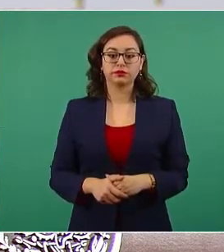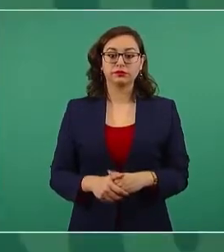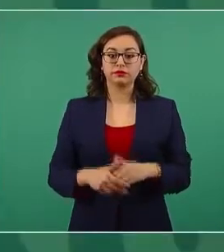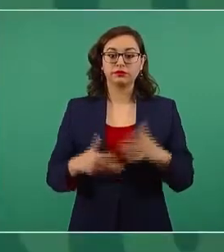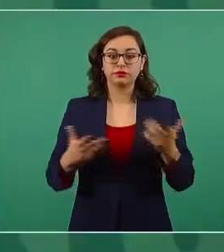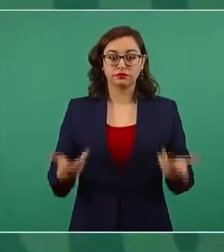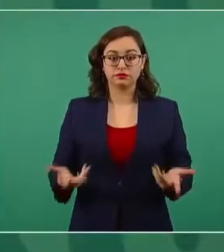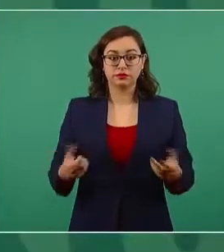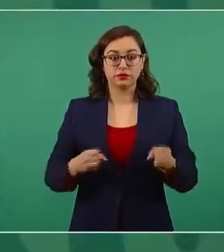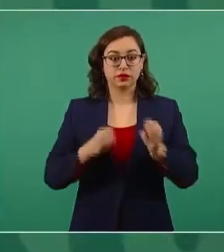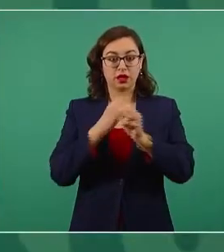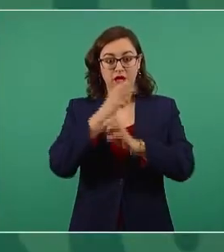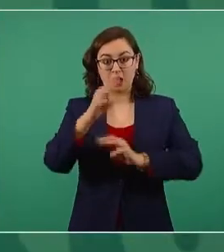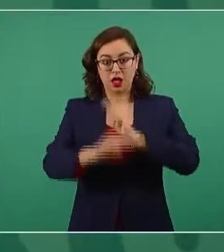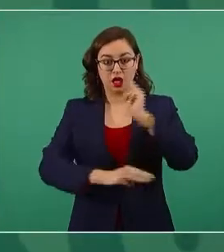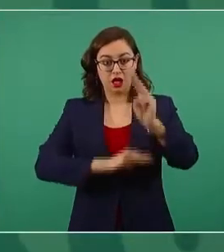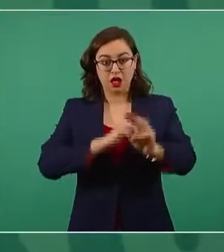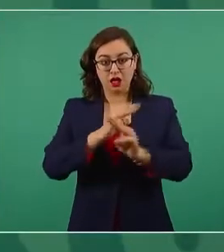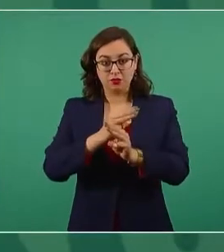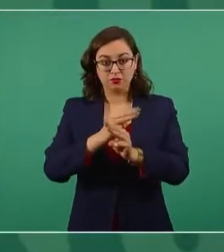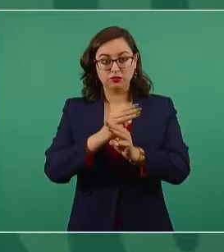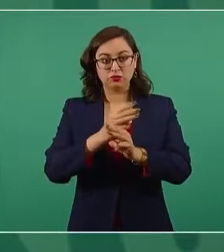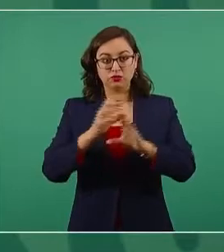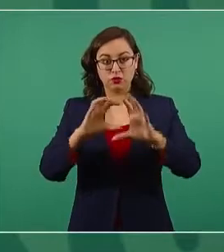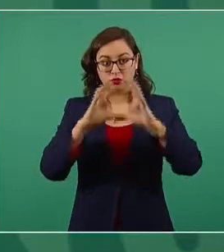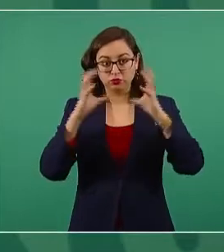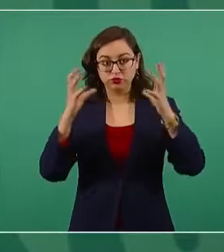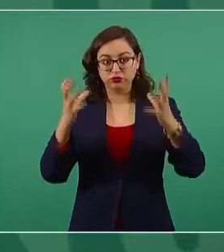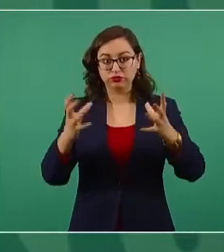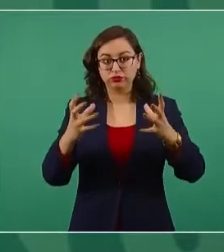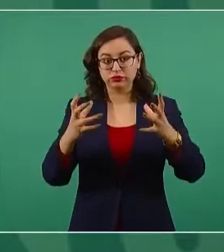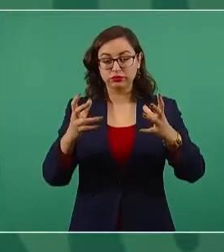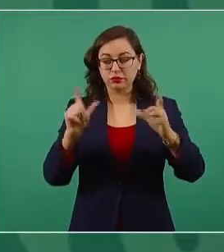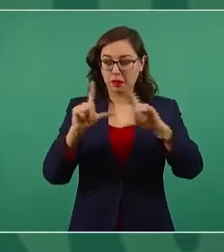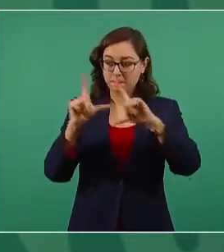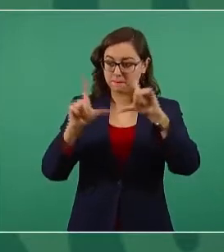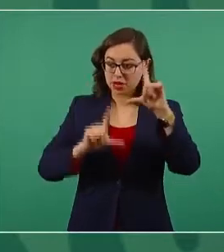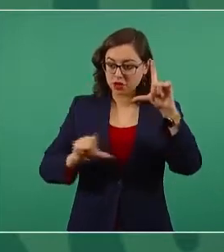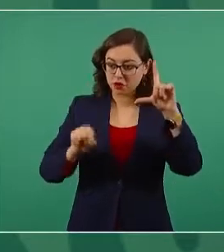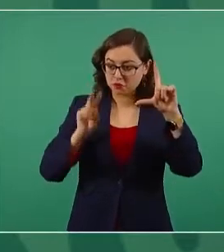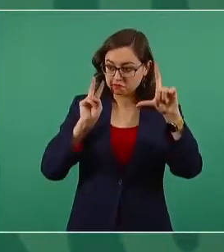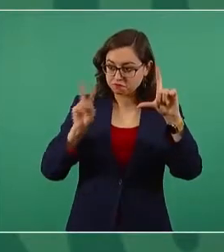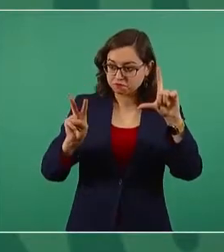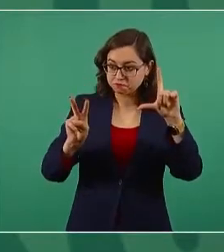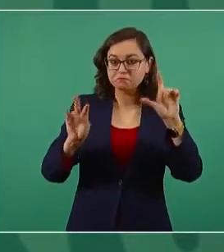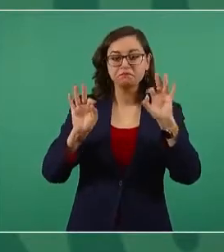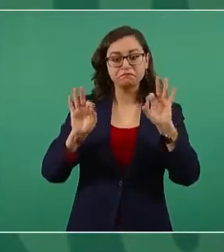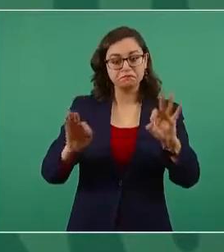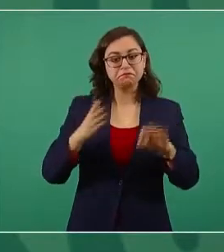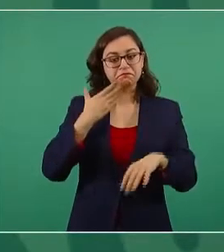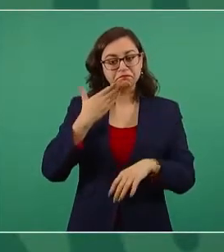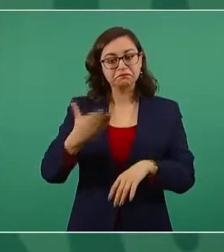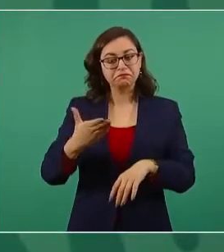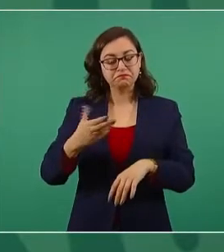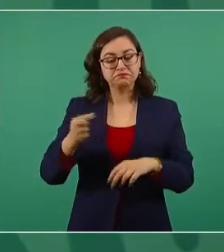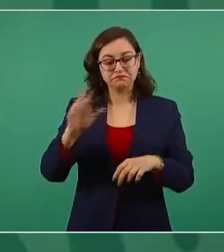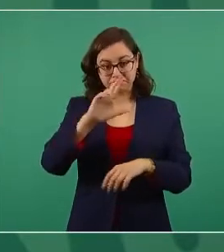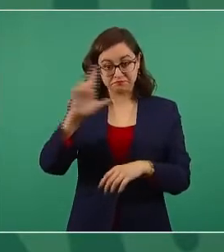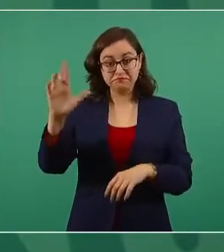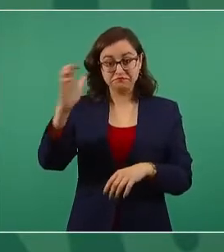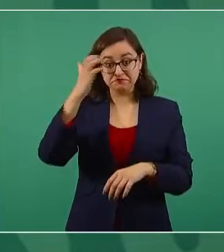mucho reconocimiento a México, desde luego de tiempo atrás.